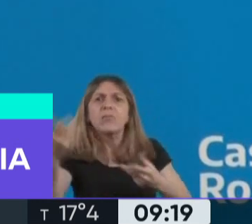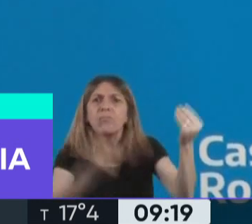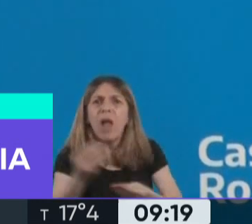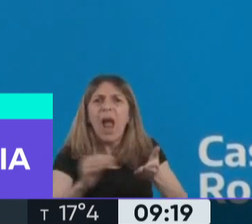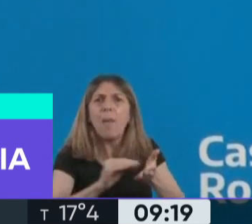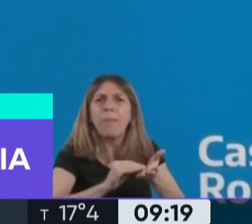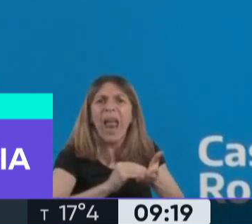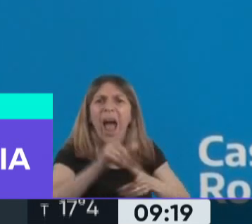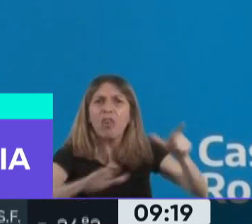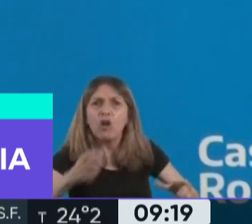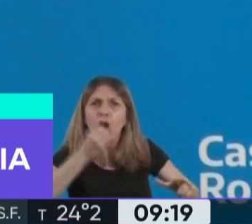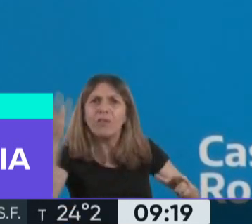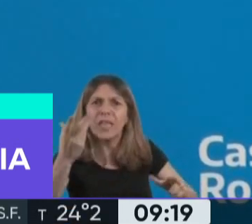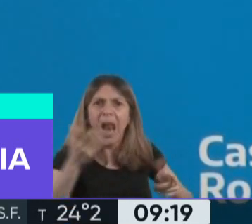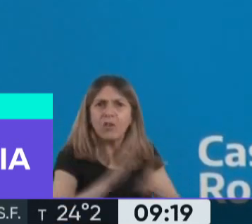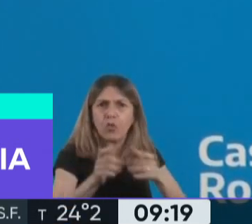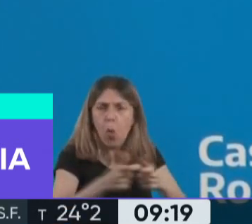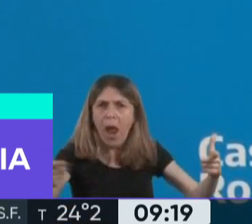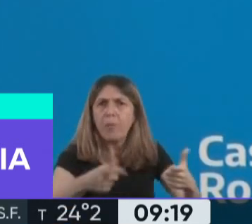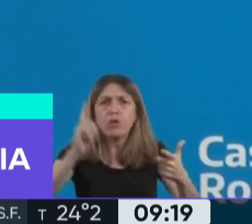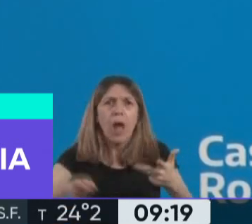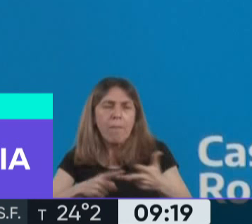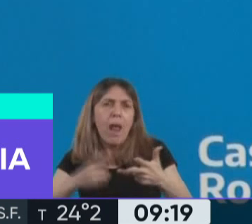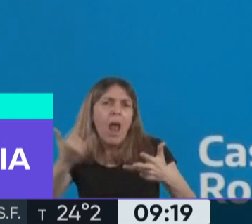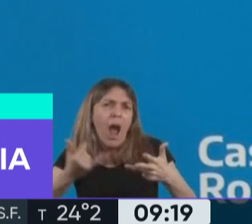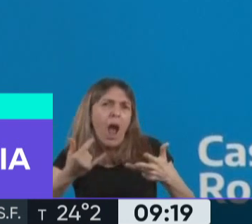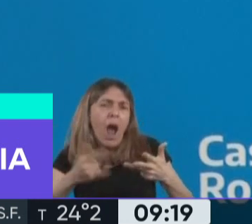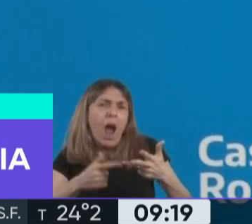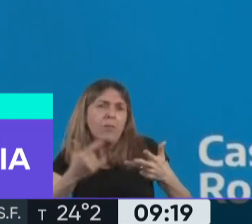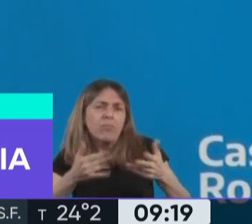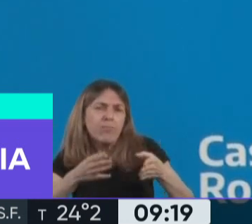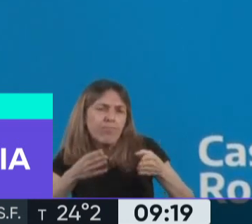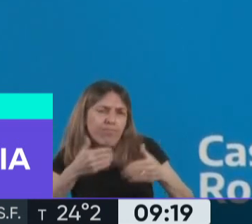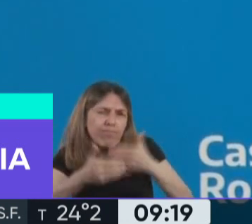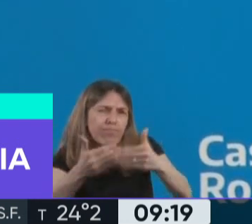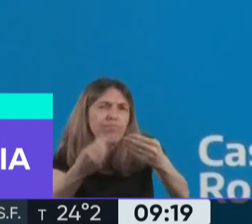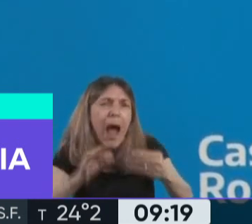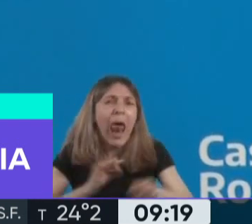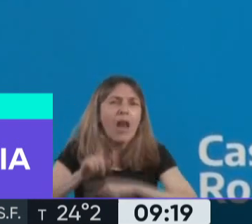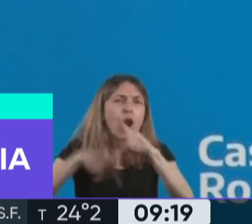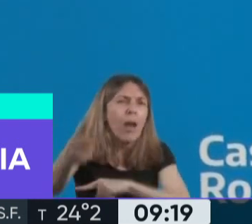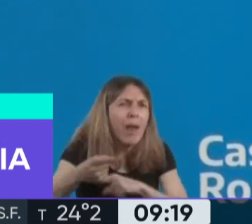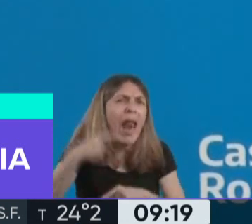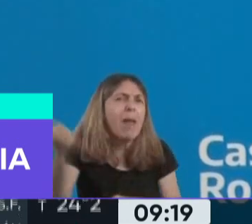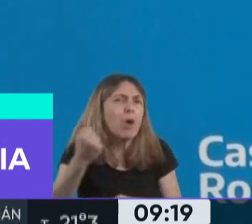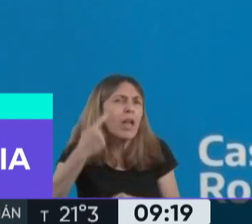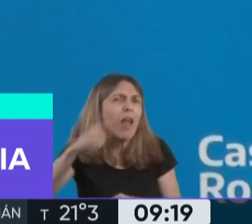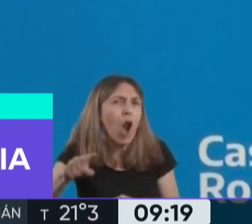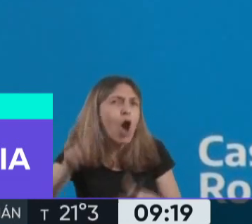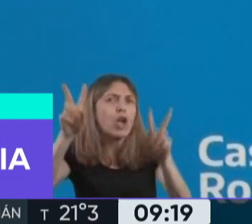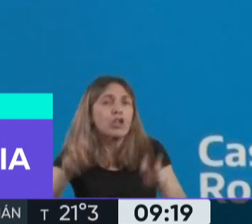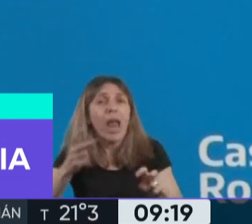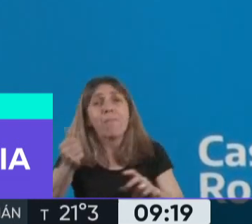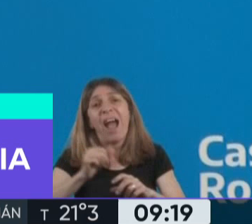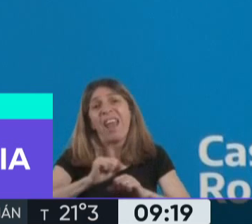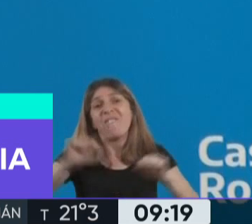crecimiento de la inversión. Entendemos que esos números nos van a permitir estar en la senda correcta para el año que viene, tener batallas muy importantes como es el tema de la